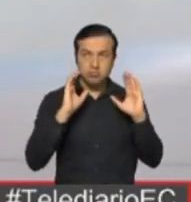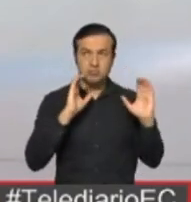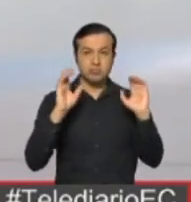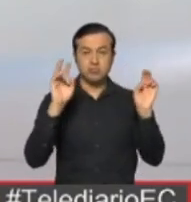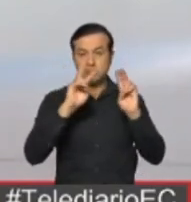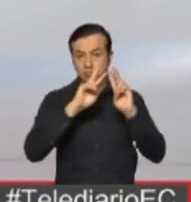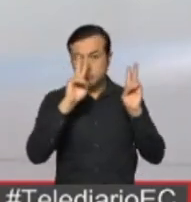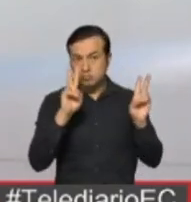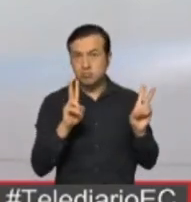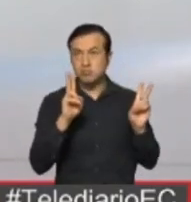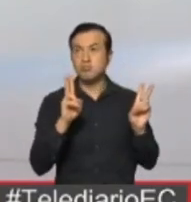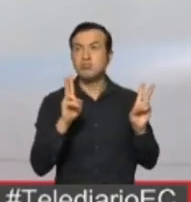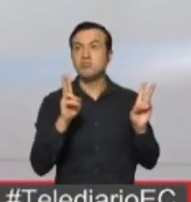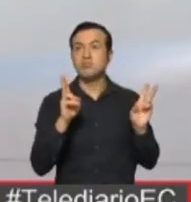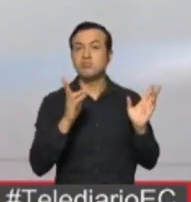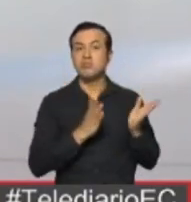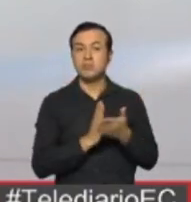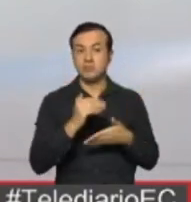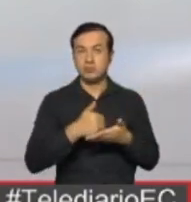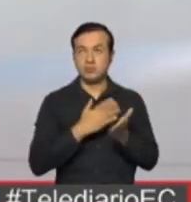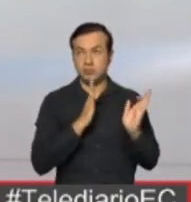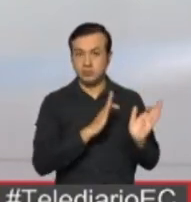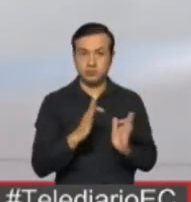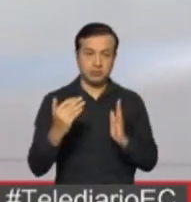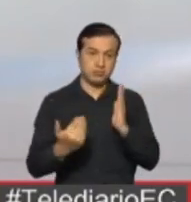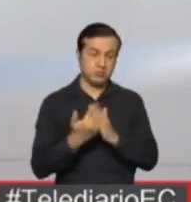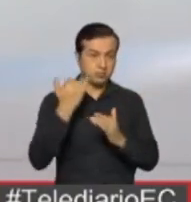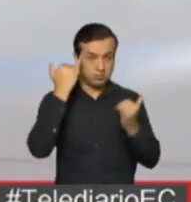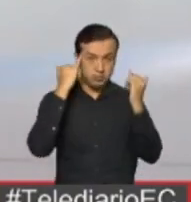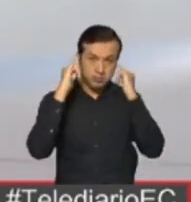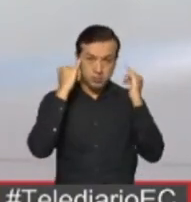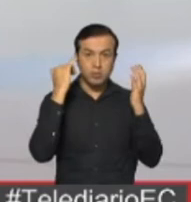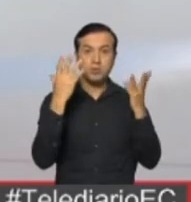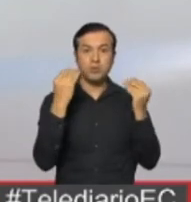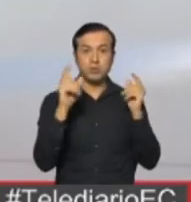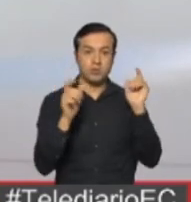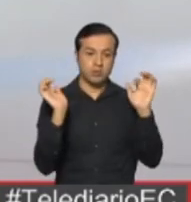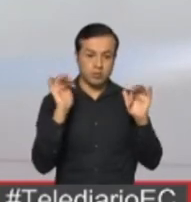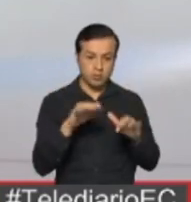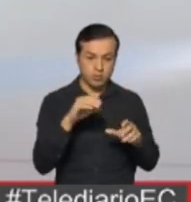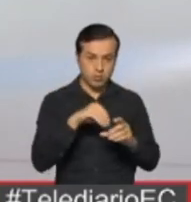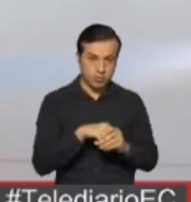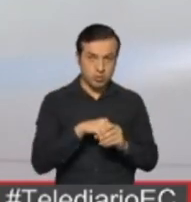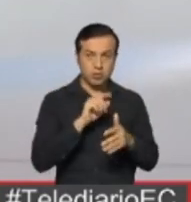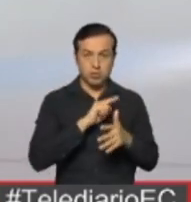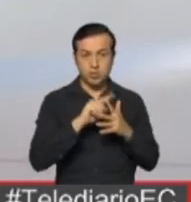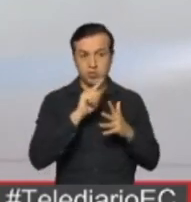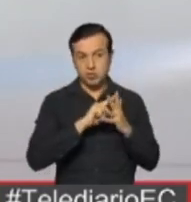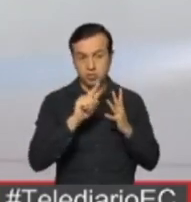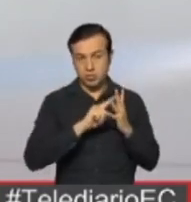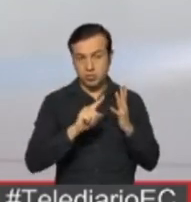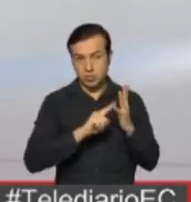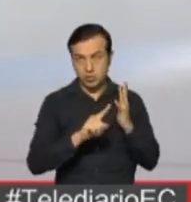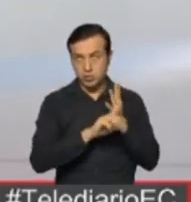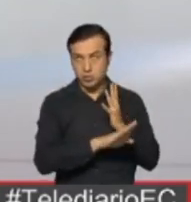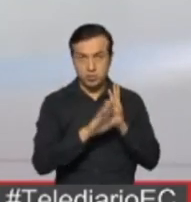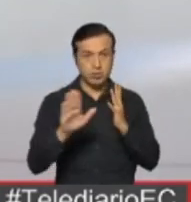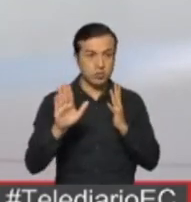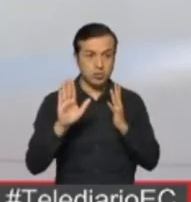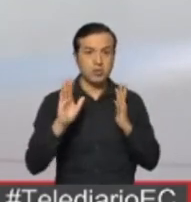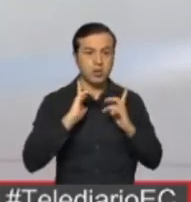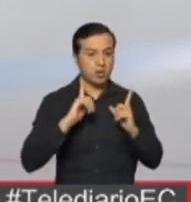tratar cuál es el acceso a terapias innovadoras van a ver muchos doctores desde los diferentes puntos del sistema de salud